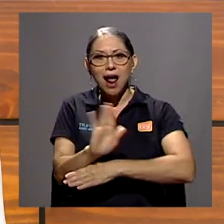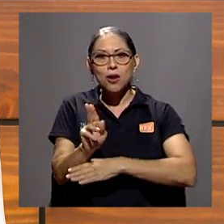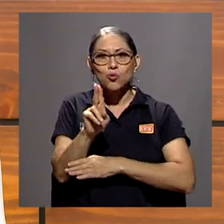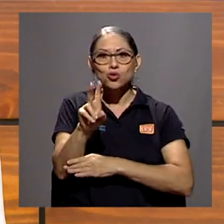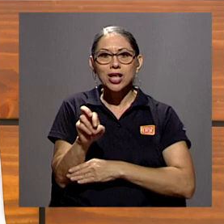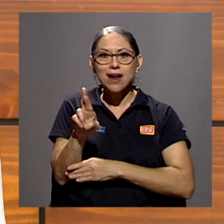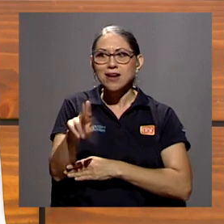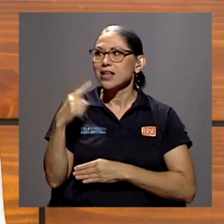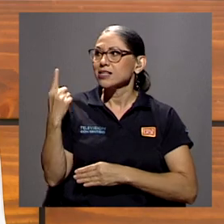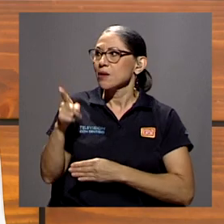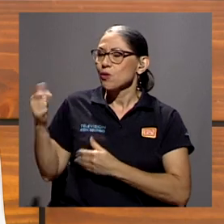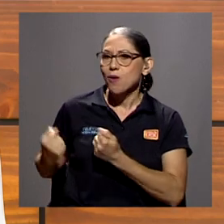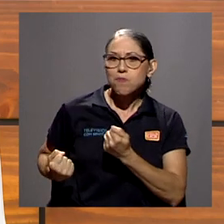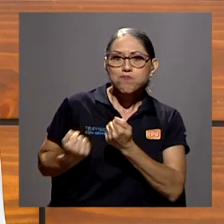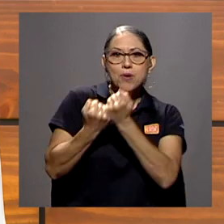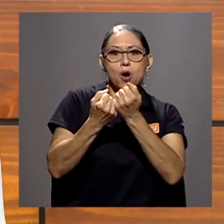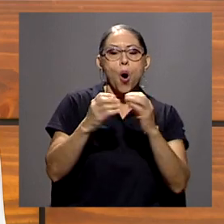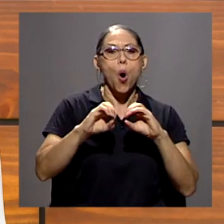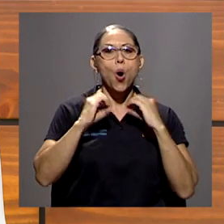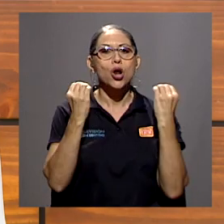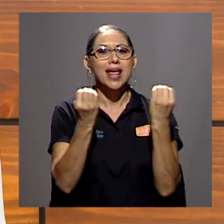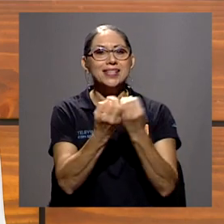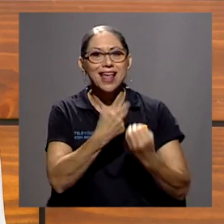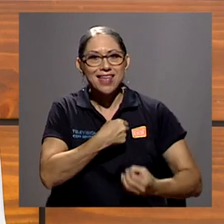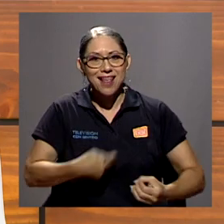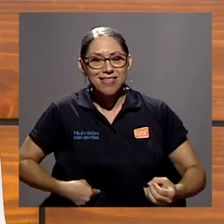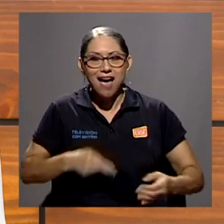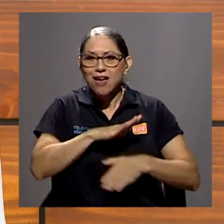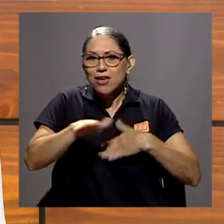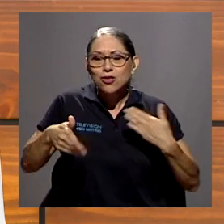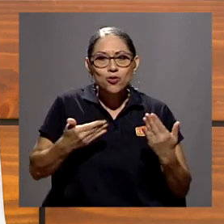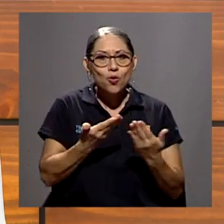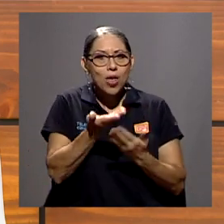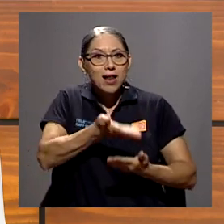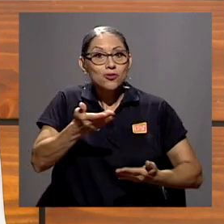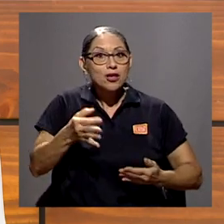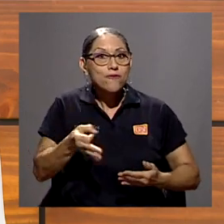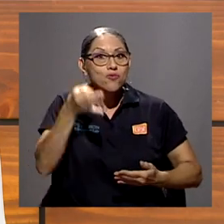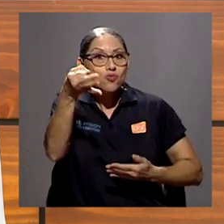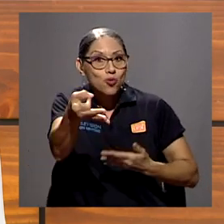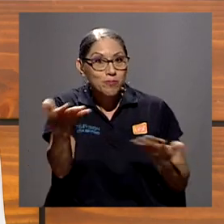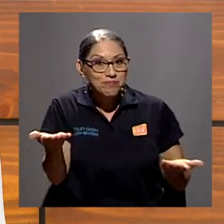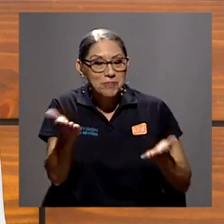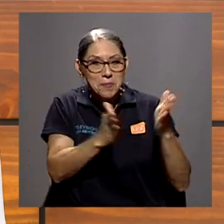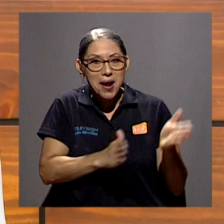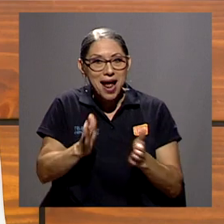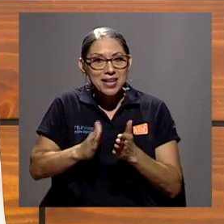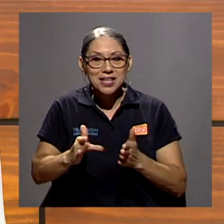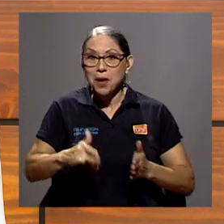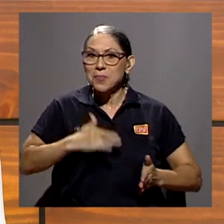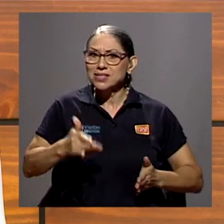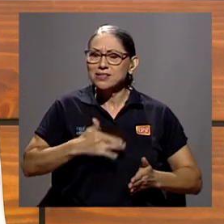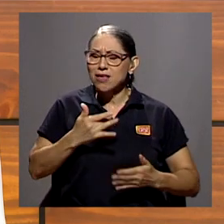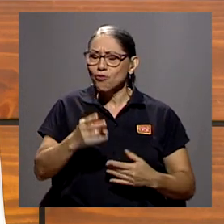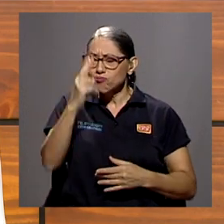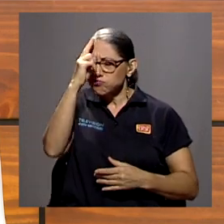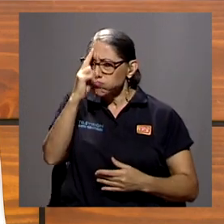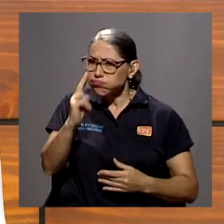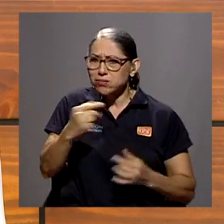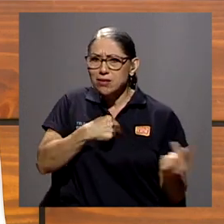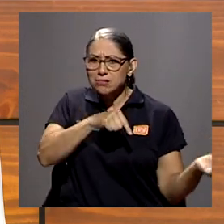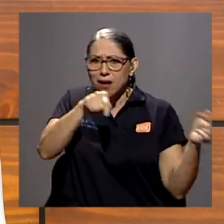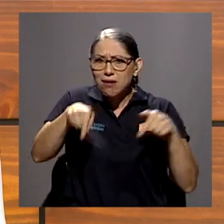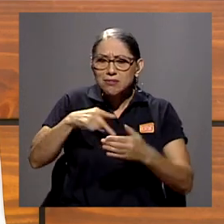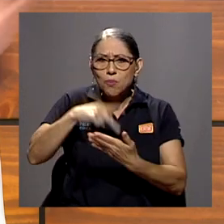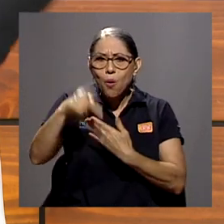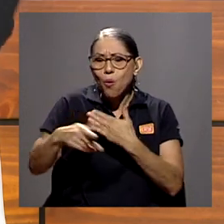apoyo que siempre nos has dado a la orquesta y todas las cosas que tenemos que en el futuro planes así que no me siento muy honrado de estar aquí en este programa